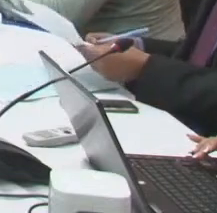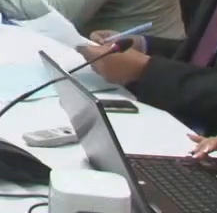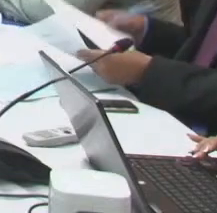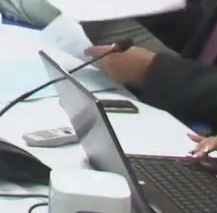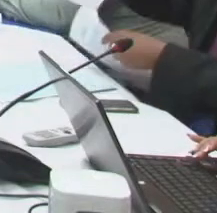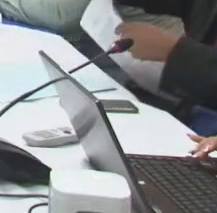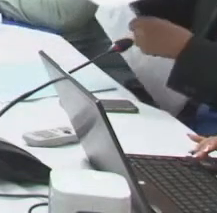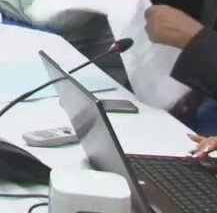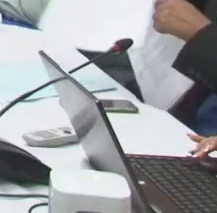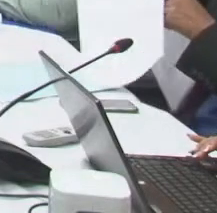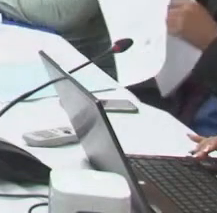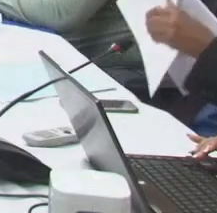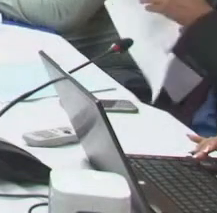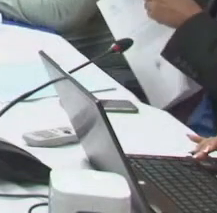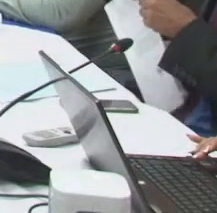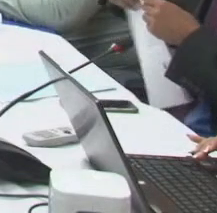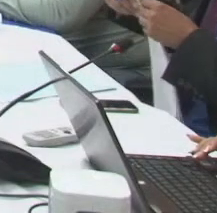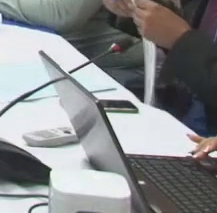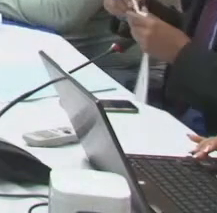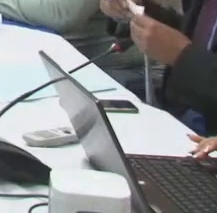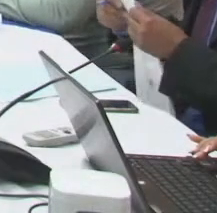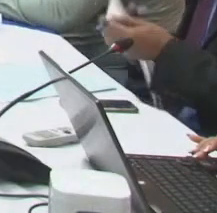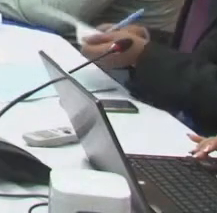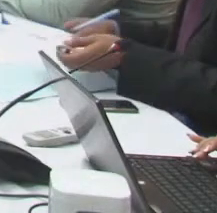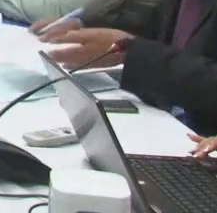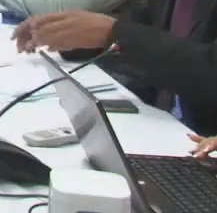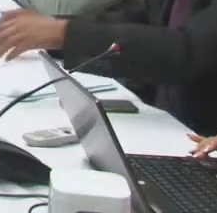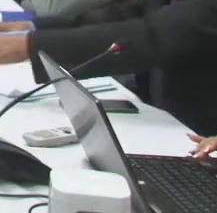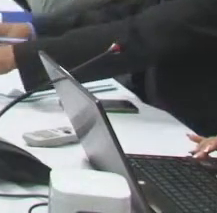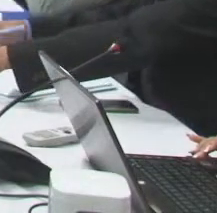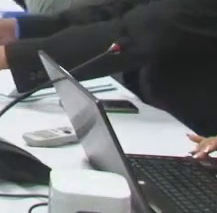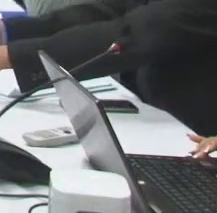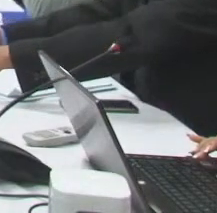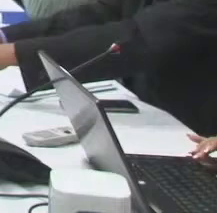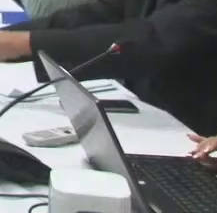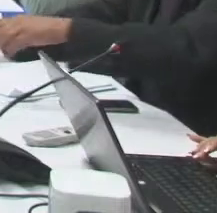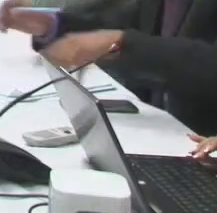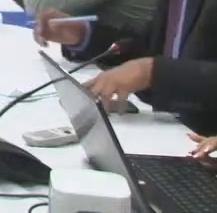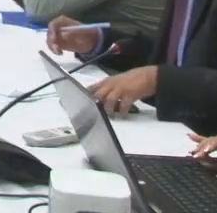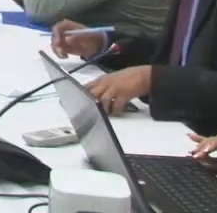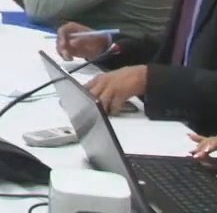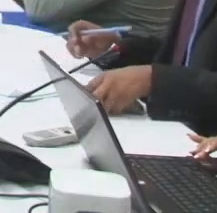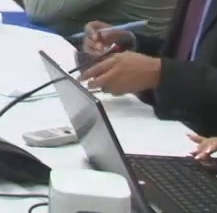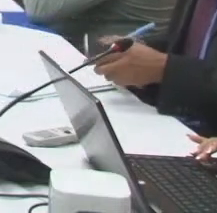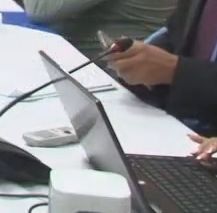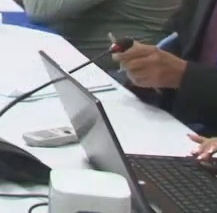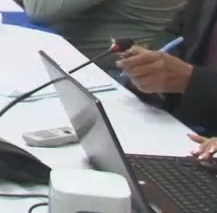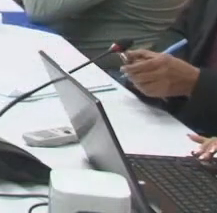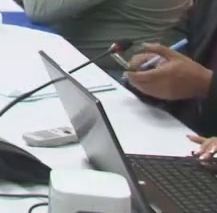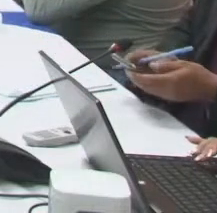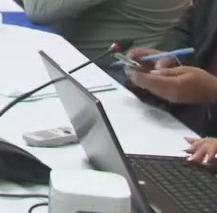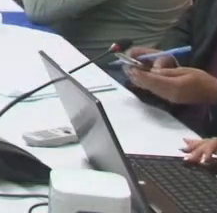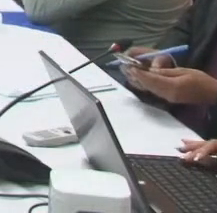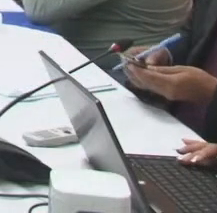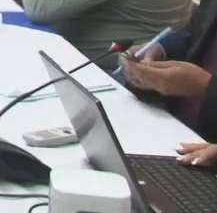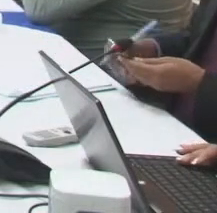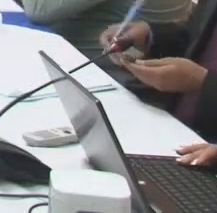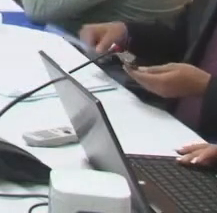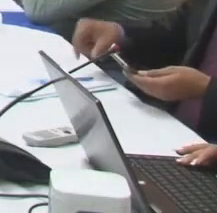Entonces ahora aquí podemos definir con que para definir empezar la